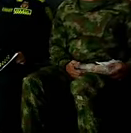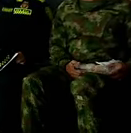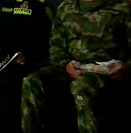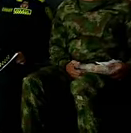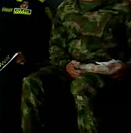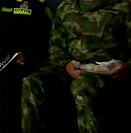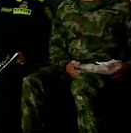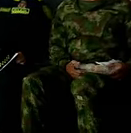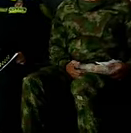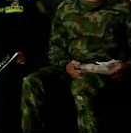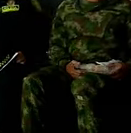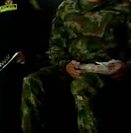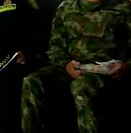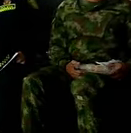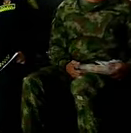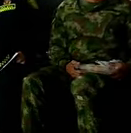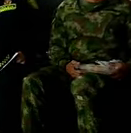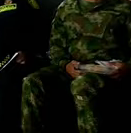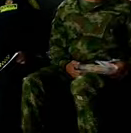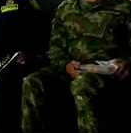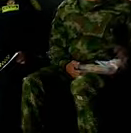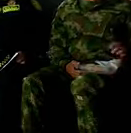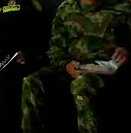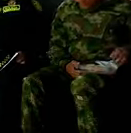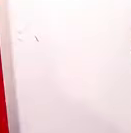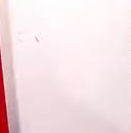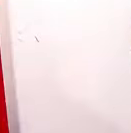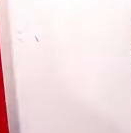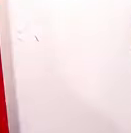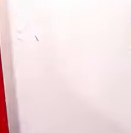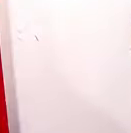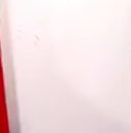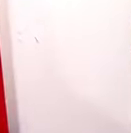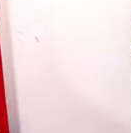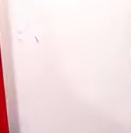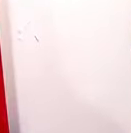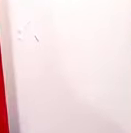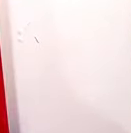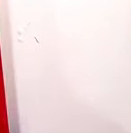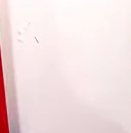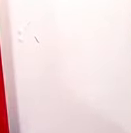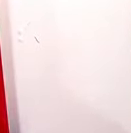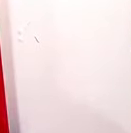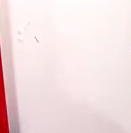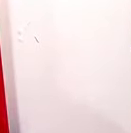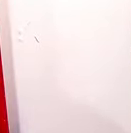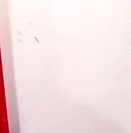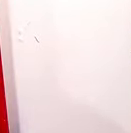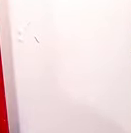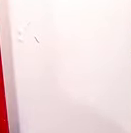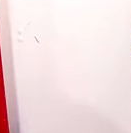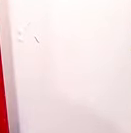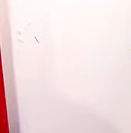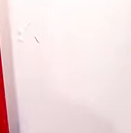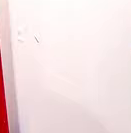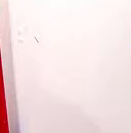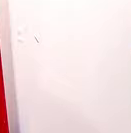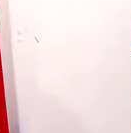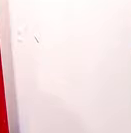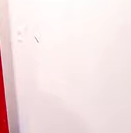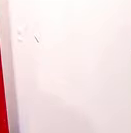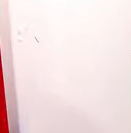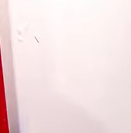la Gobernación de Norte de Santander, así como la emisora de nuestro departamento 91.2 FM, la